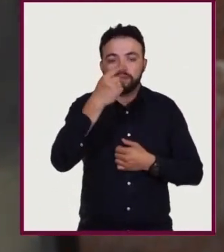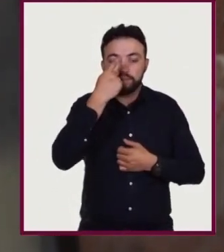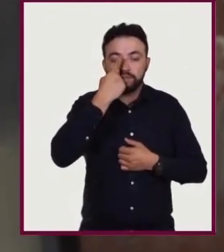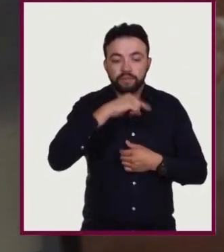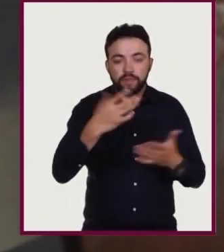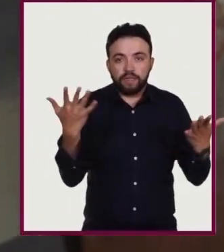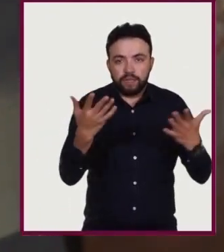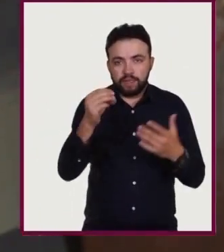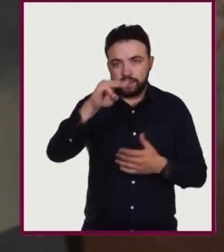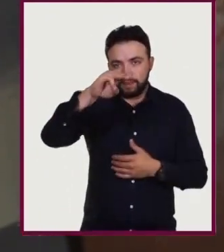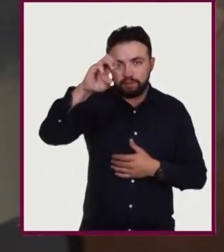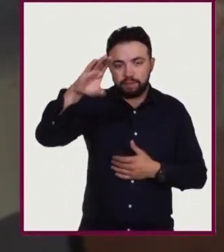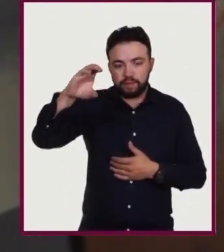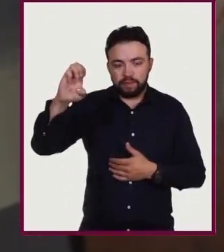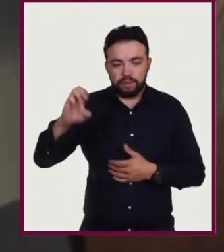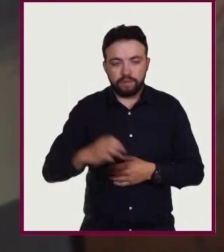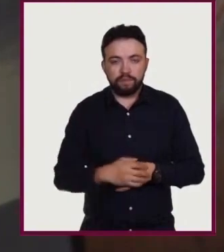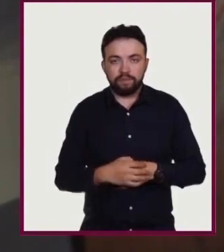un meme, ¿no?